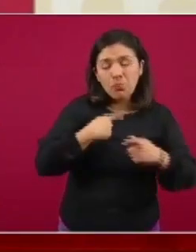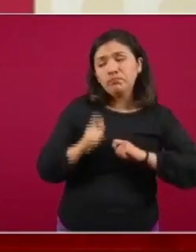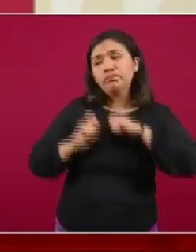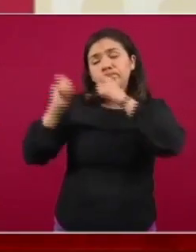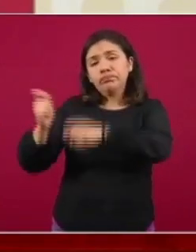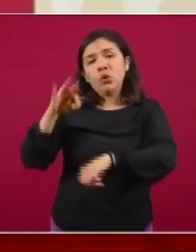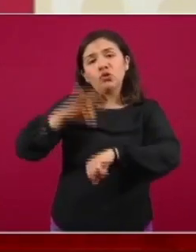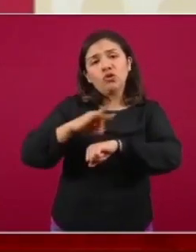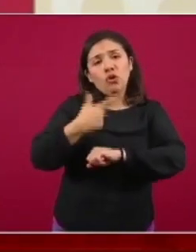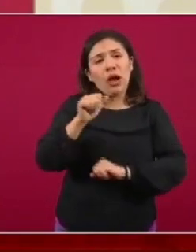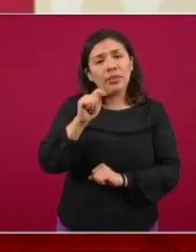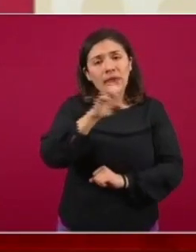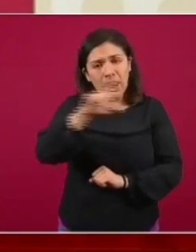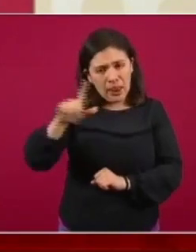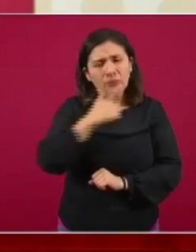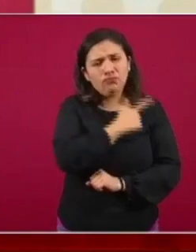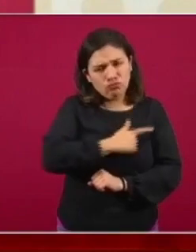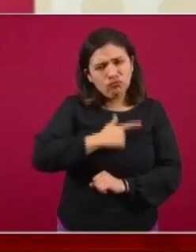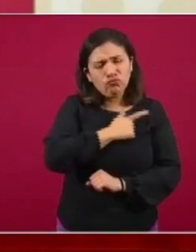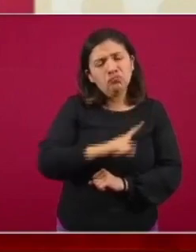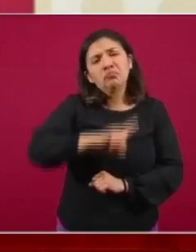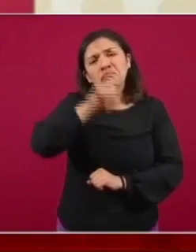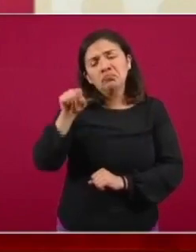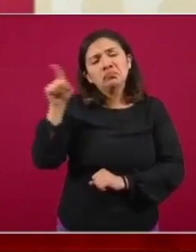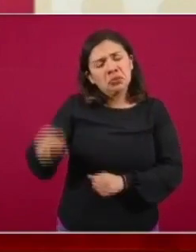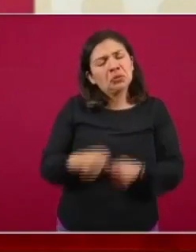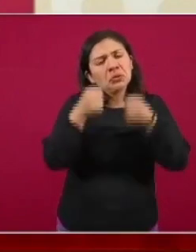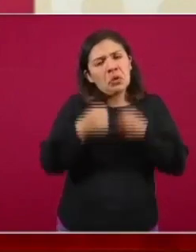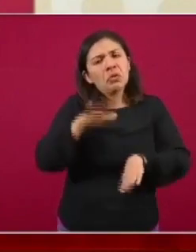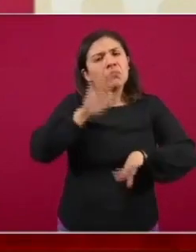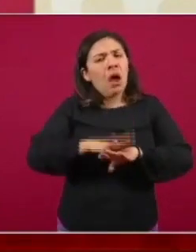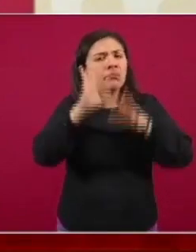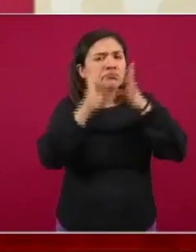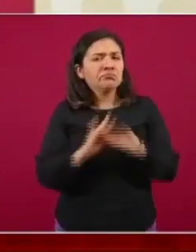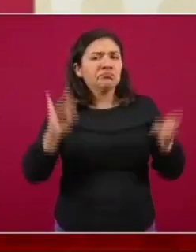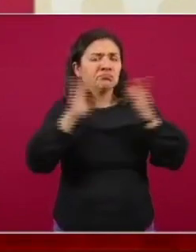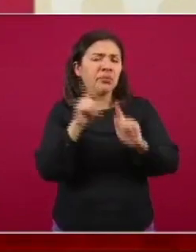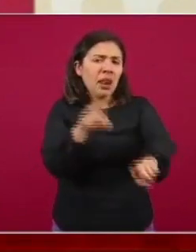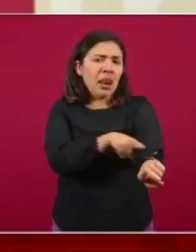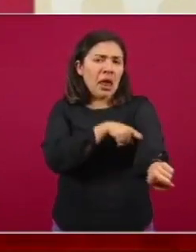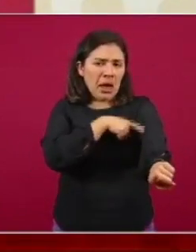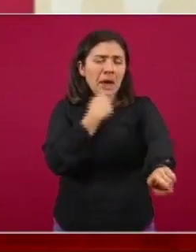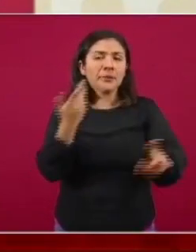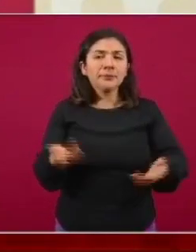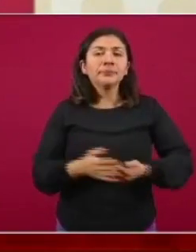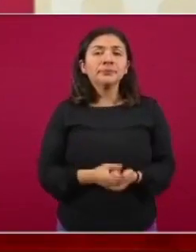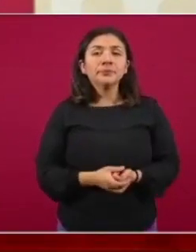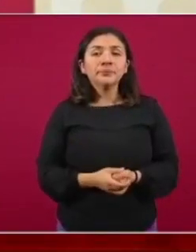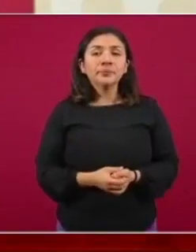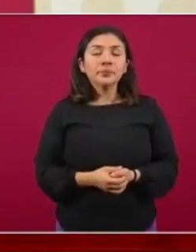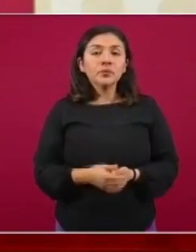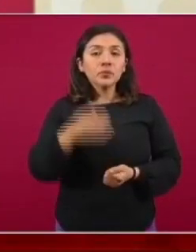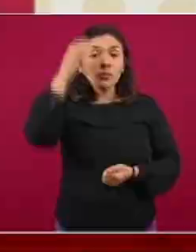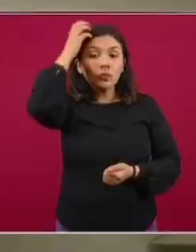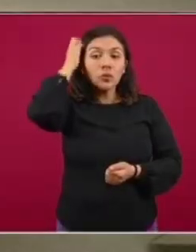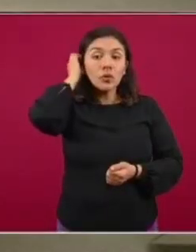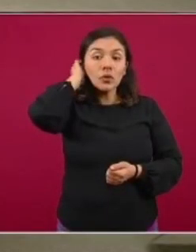con mucho gusto al doctor López-Gatell, quien seguramente podrá extender con precisión estos puntos. Gracias.